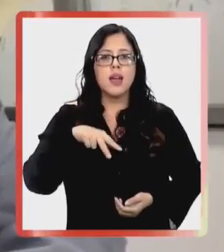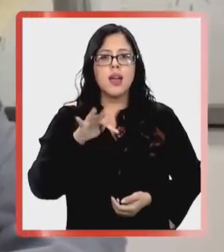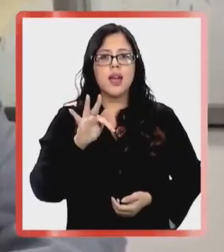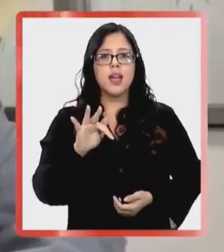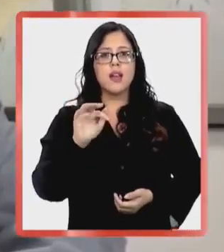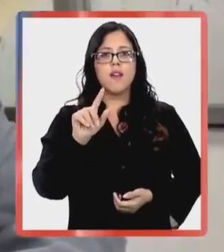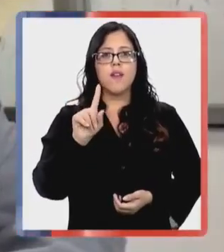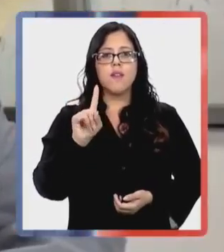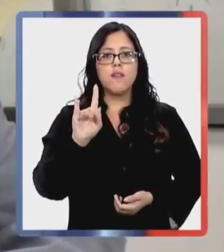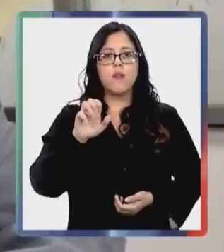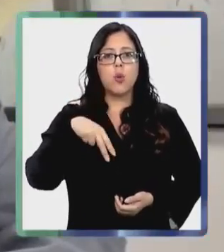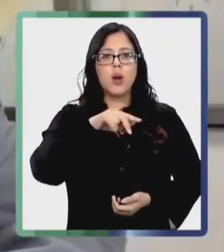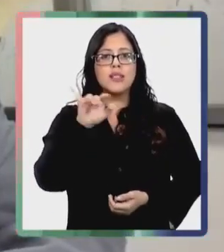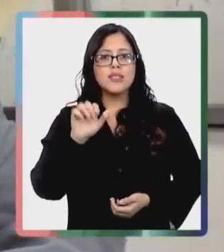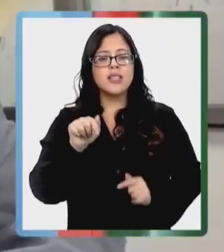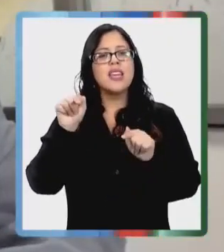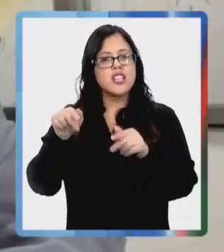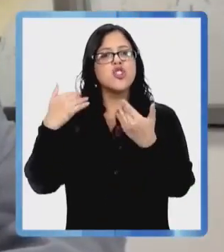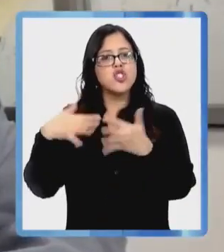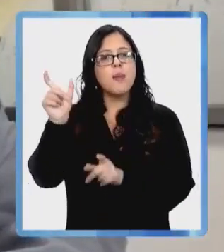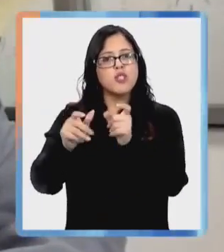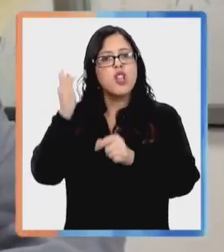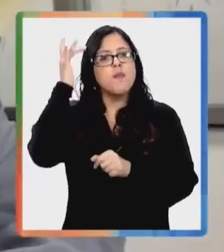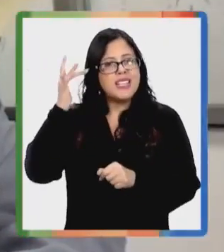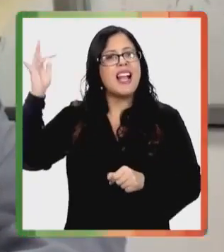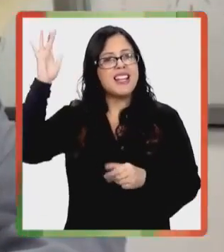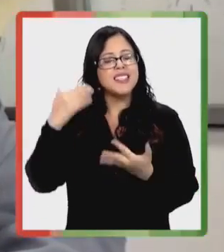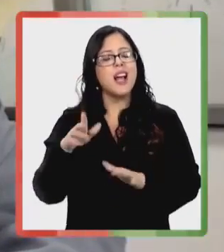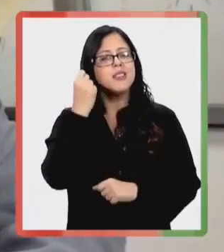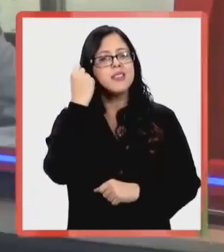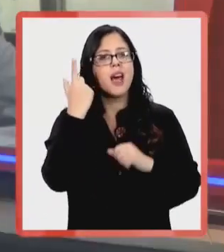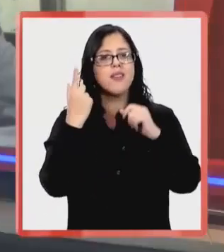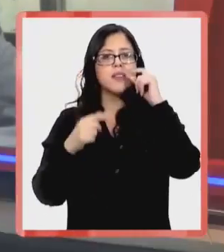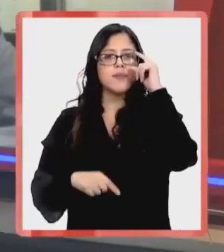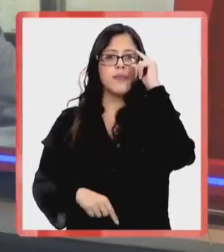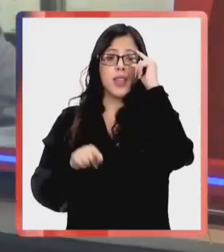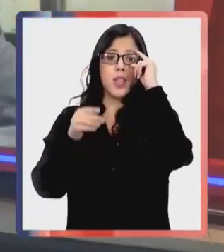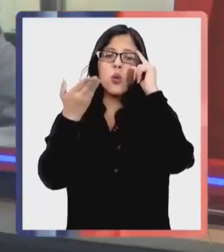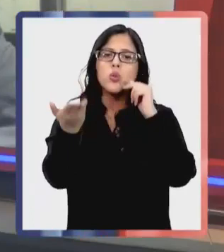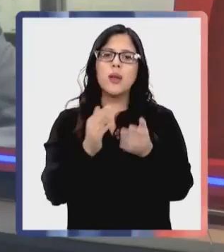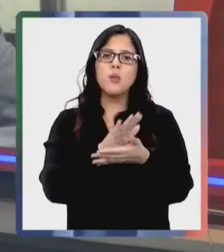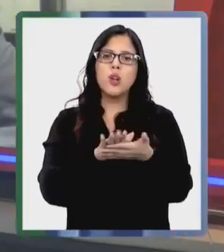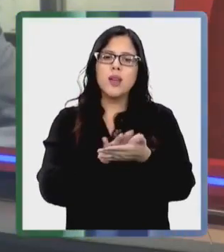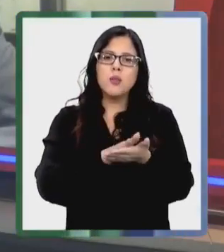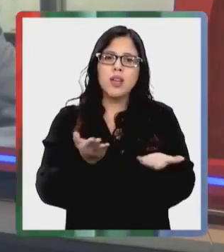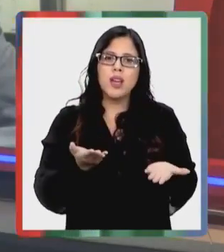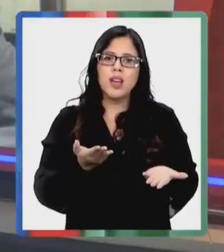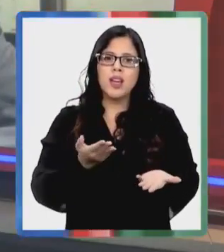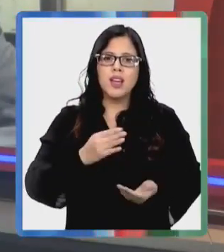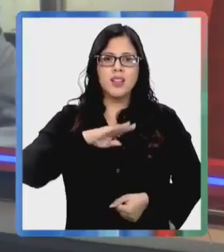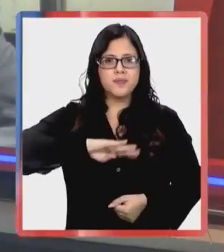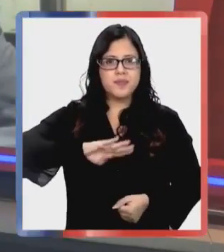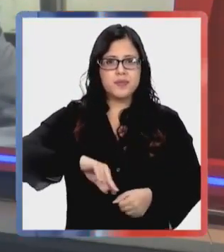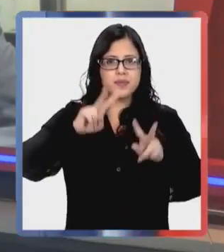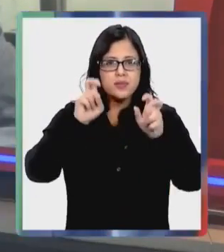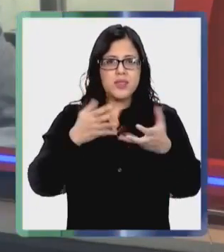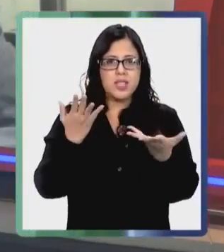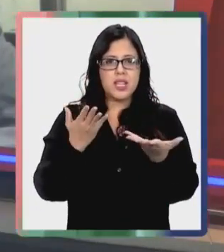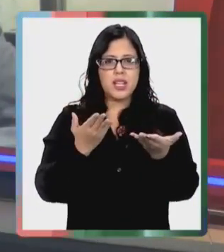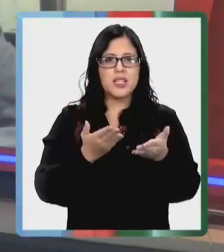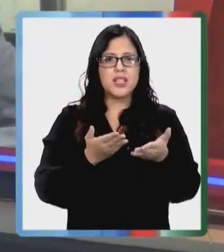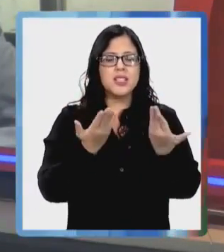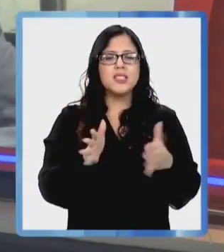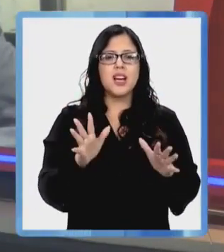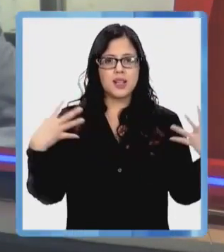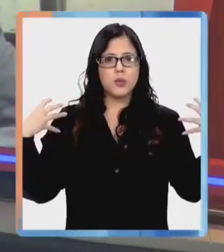y eso está claramente pronosticado por los especialistas. ¿Y usted echaría de menos también unas vocerías más